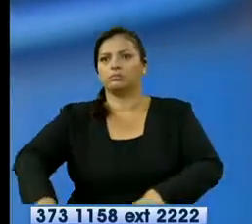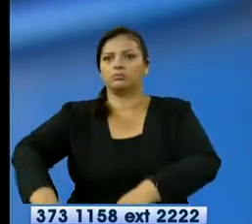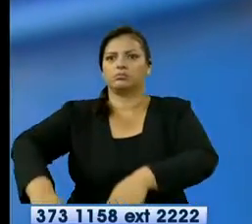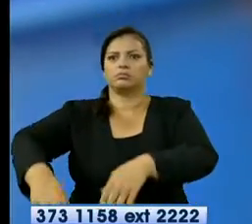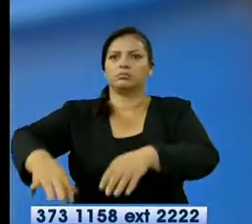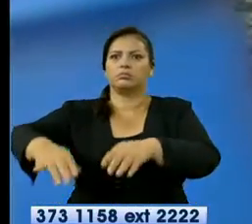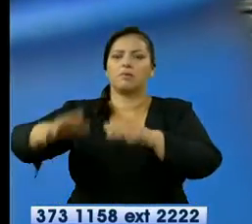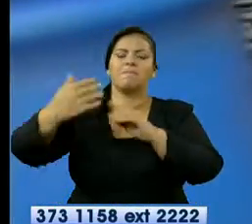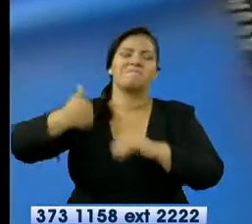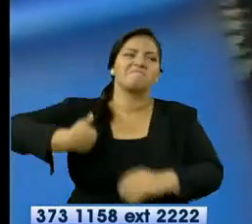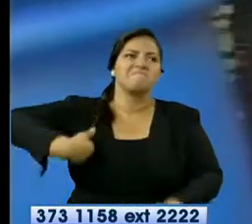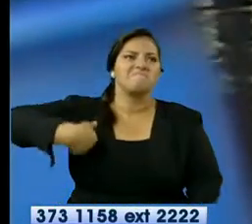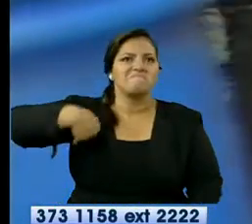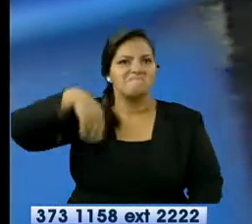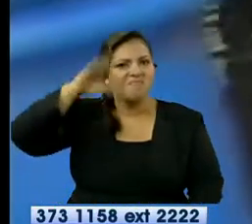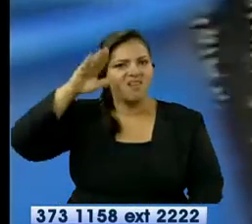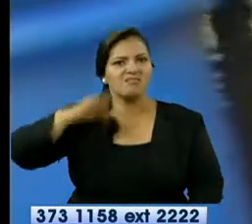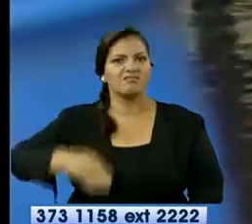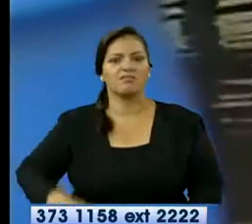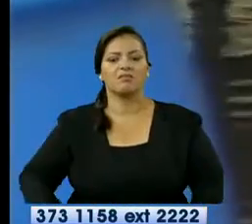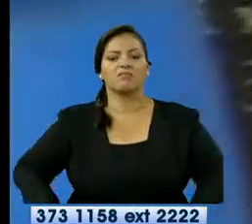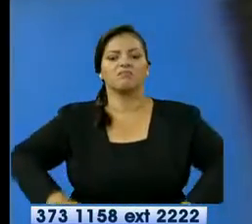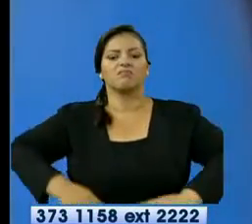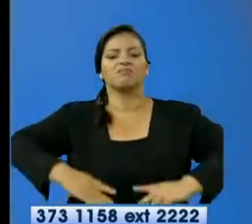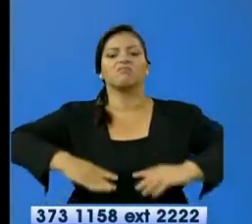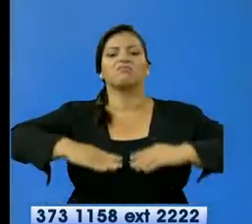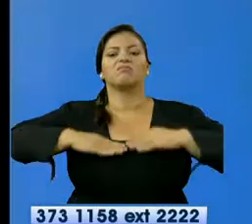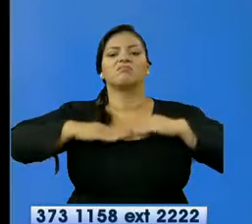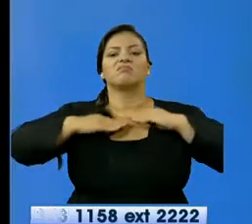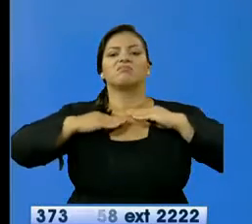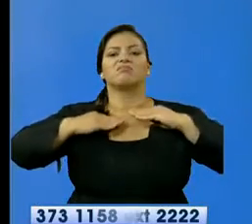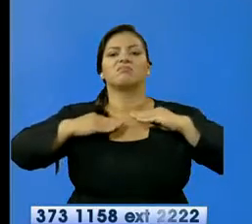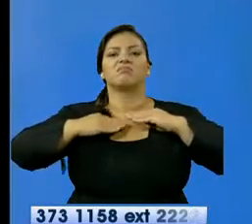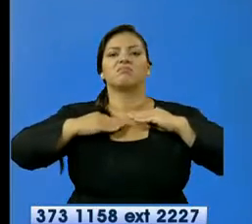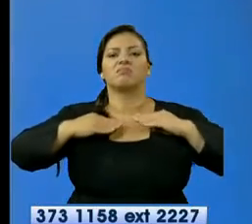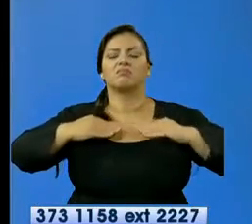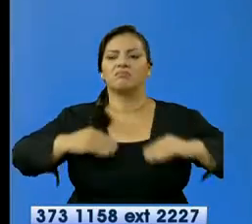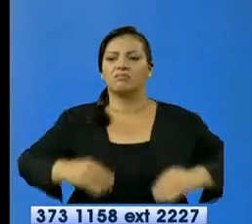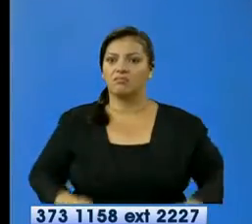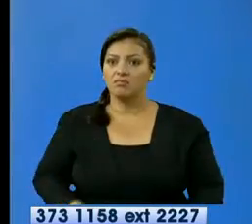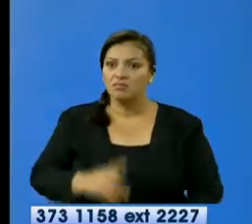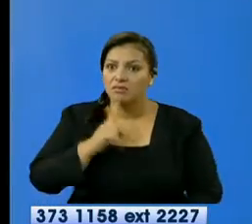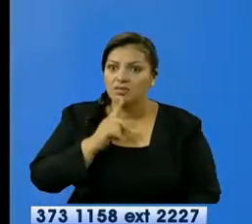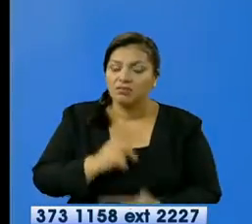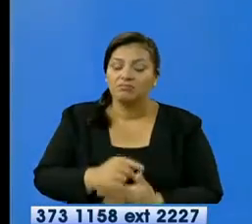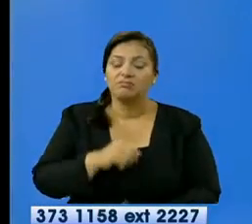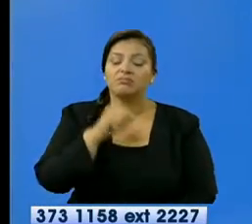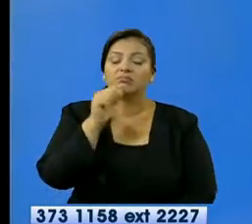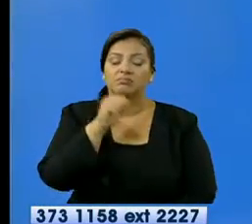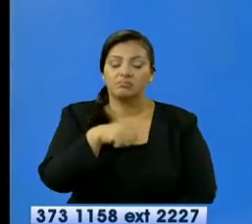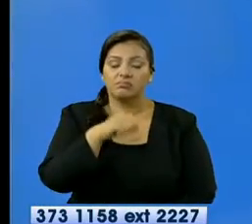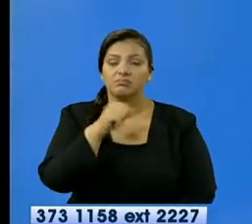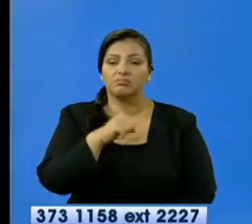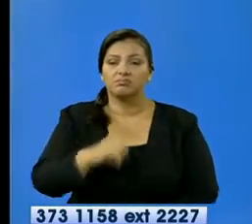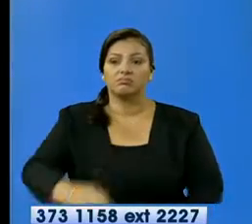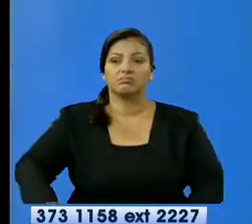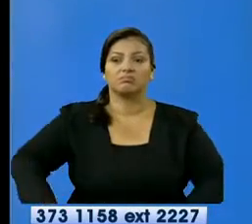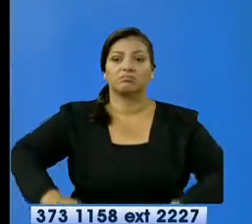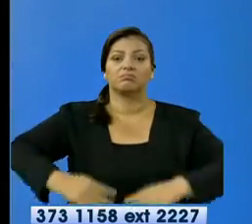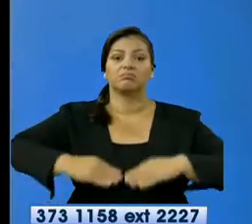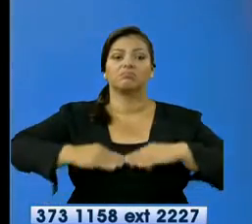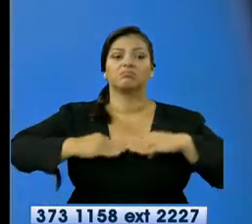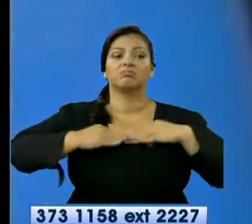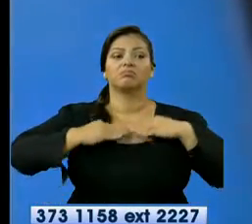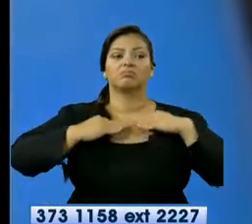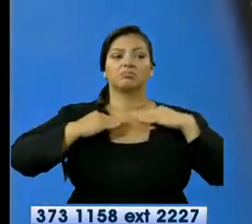inunda peor todavía. Claro, pues como allá queda el estero mismo, allá todo eso se hunde en las casas, están hundidas en unas partes. Ok, nosotros continuamos por